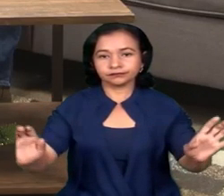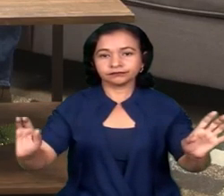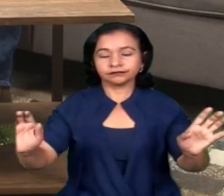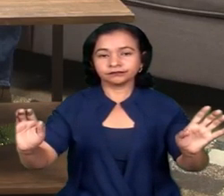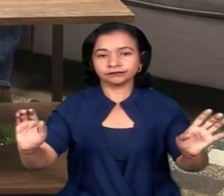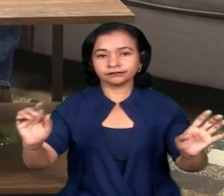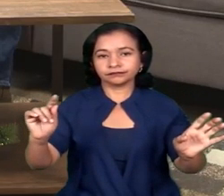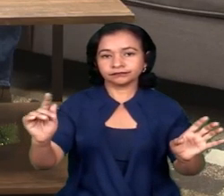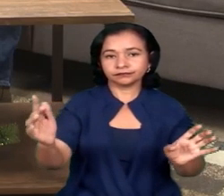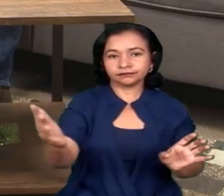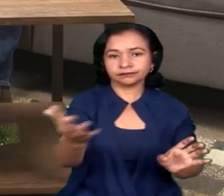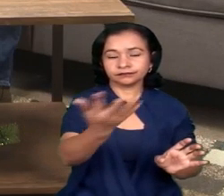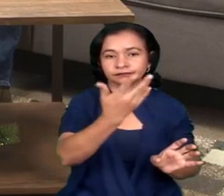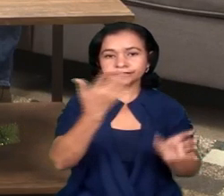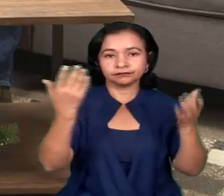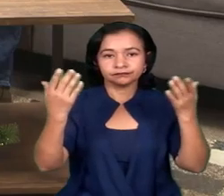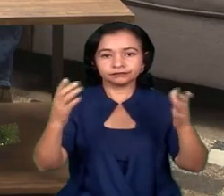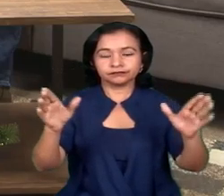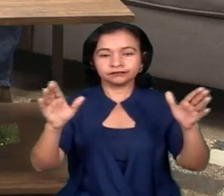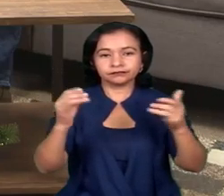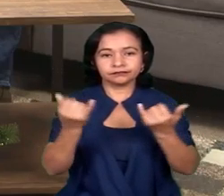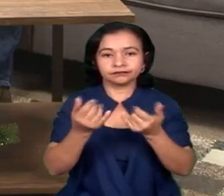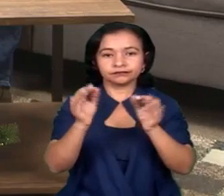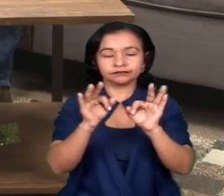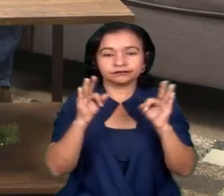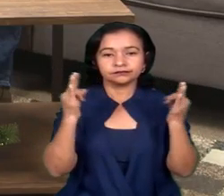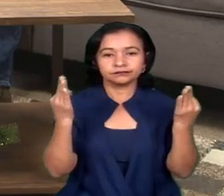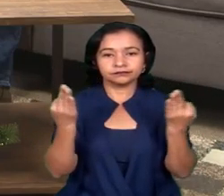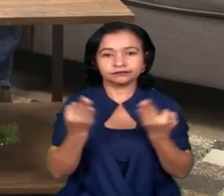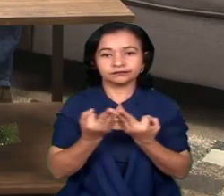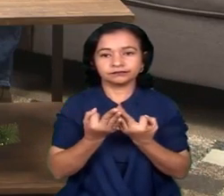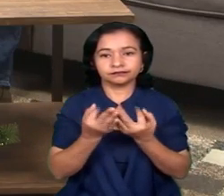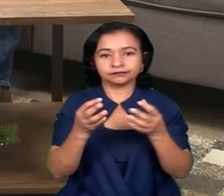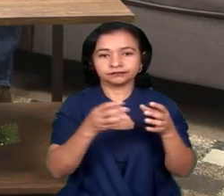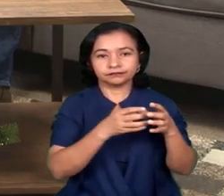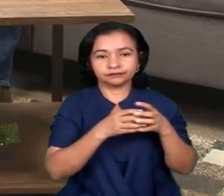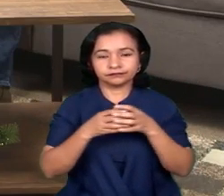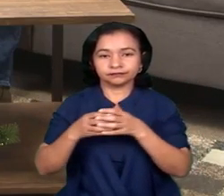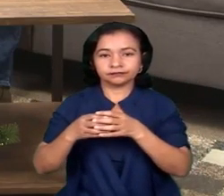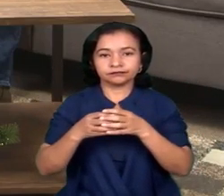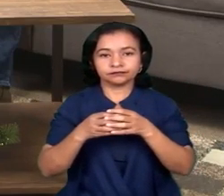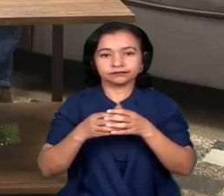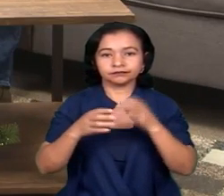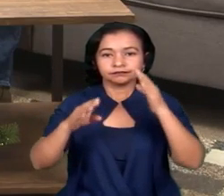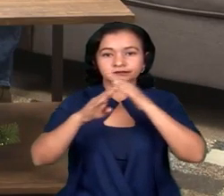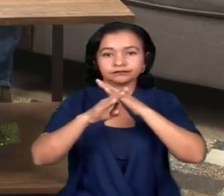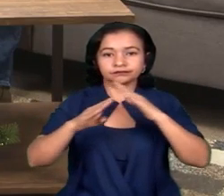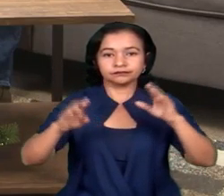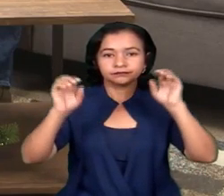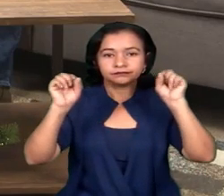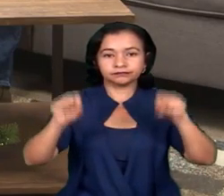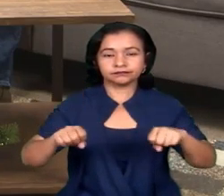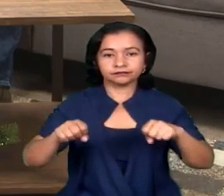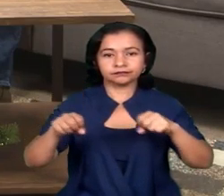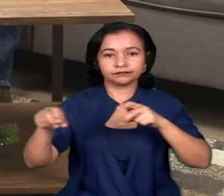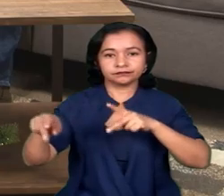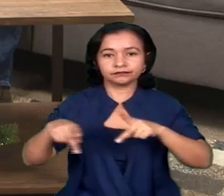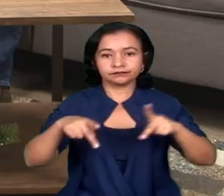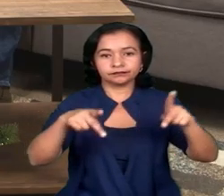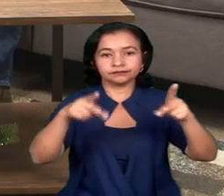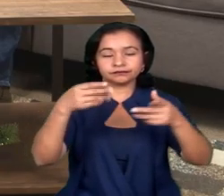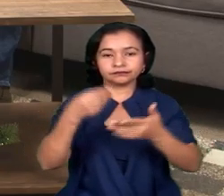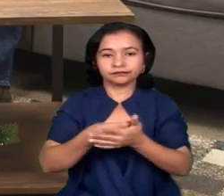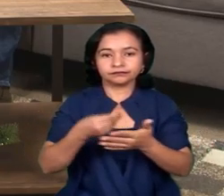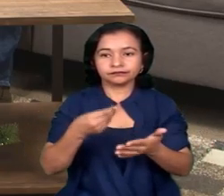a tener de todo, va a ser una cosa en familia, en comunidad, y estar tranquilos para poder, pueden ir a pasear, pueden ir a